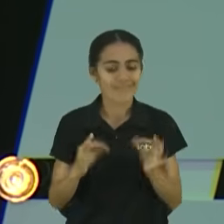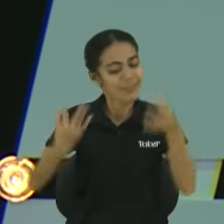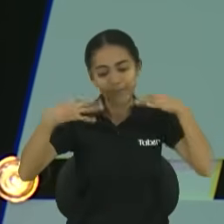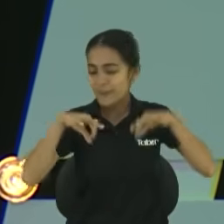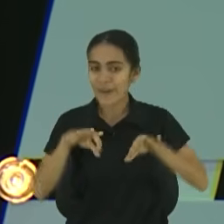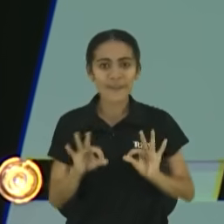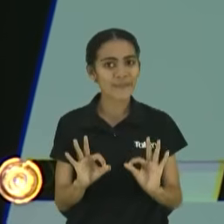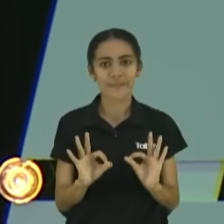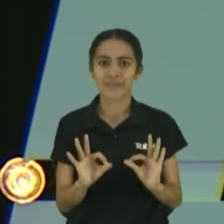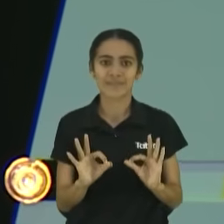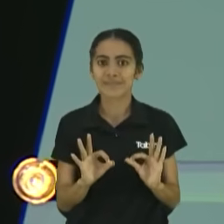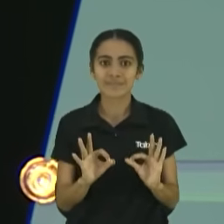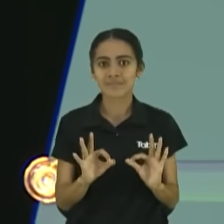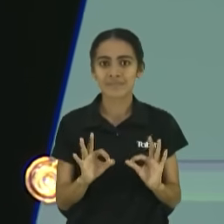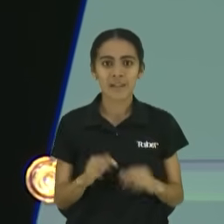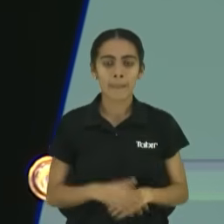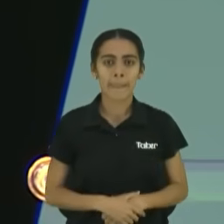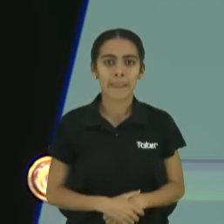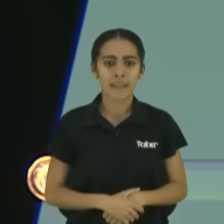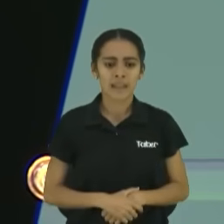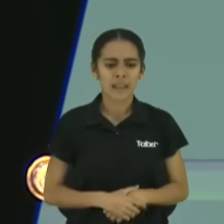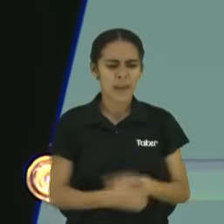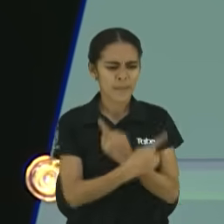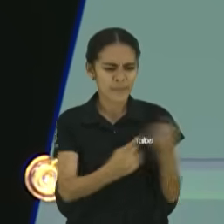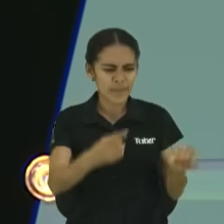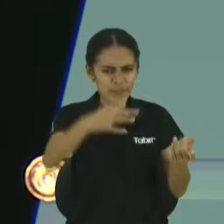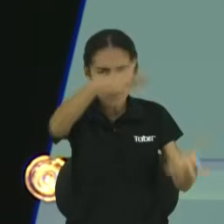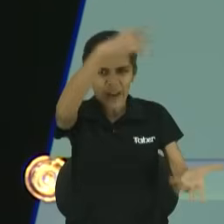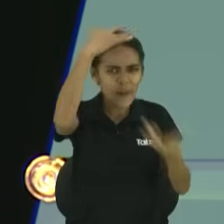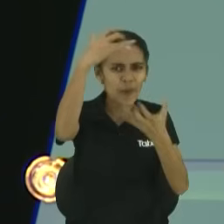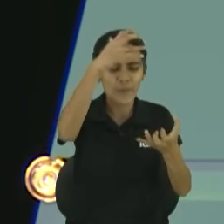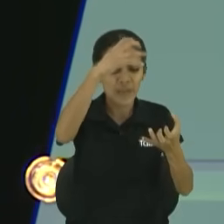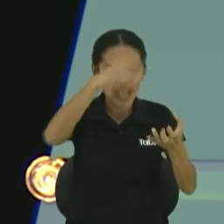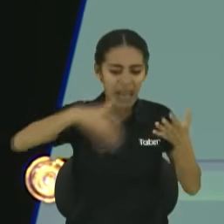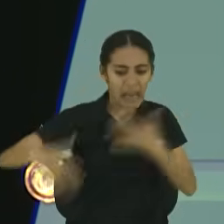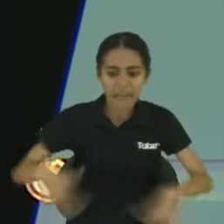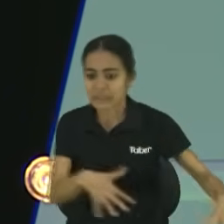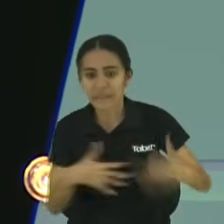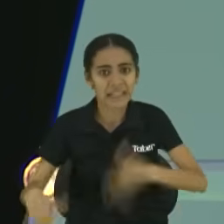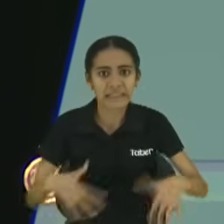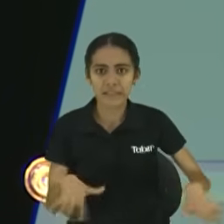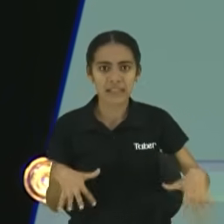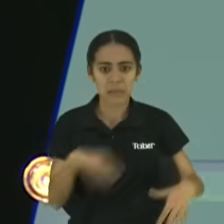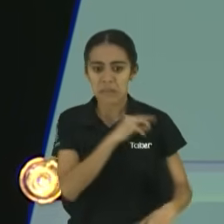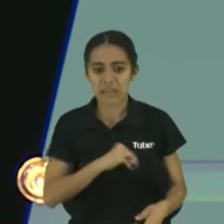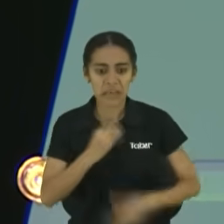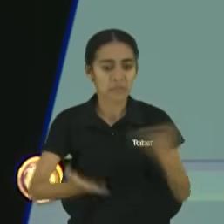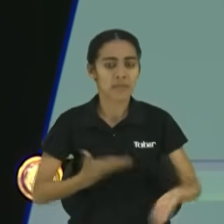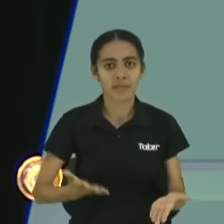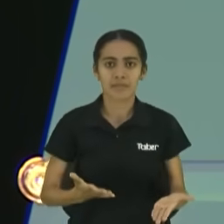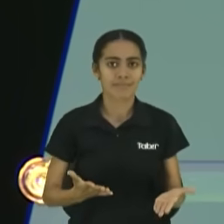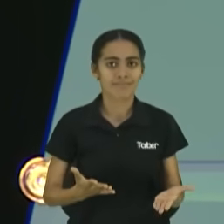manera. Y la gente ha confundido el activismo con el cristianismo y no son lo mismo.